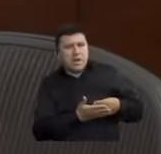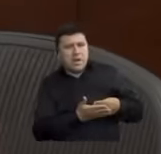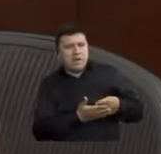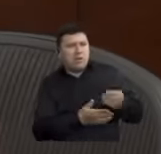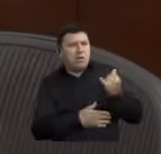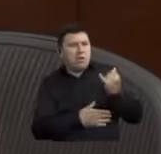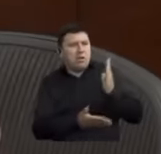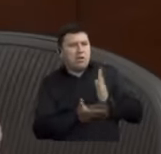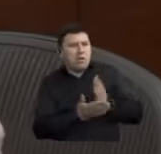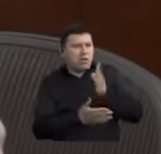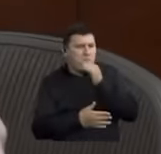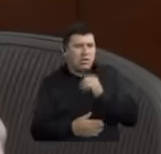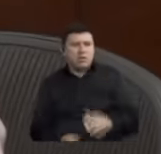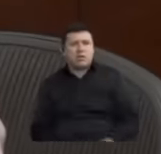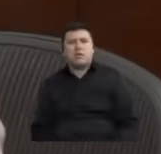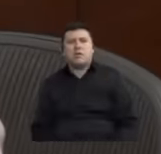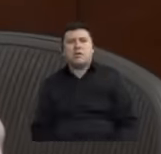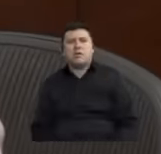comete delitos.